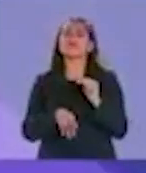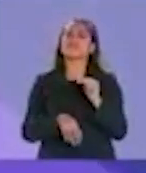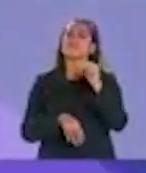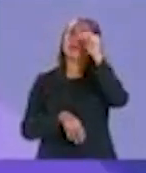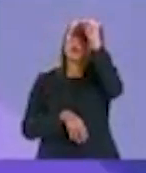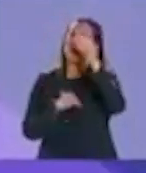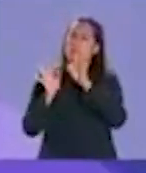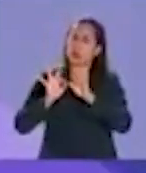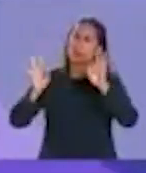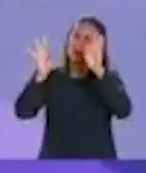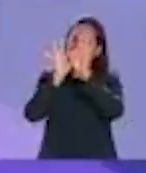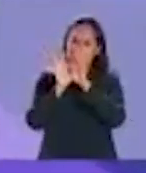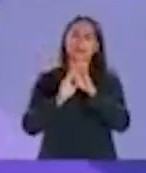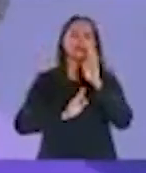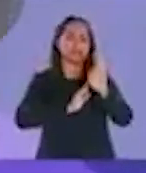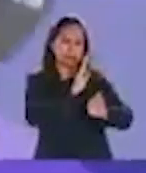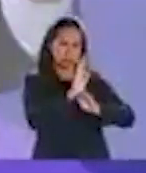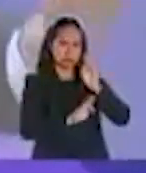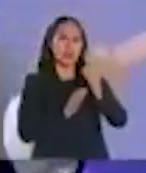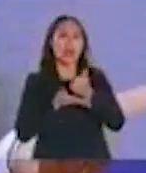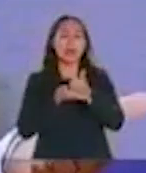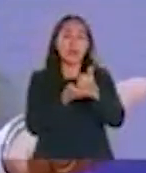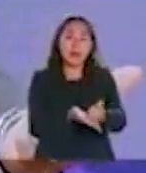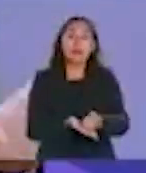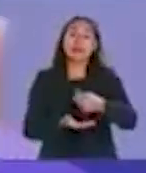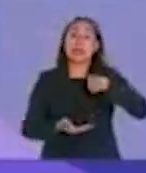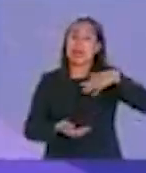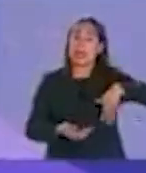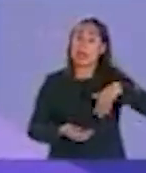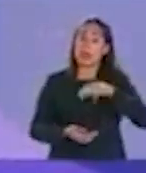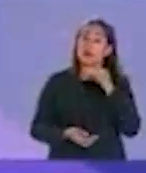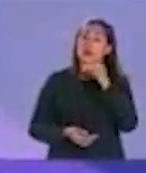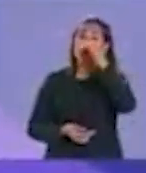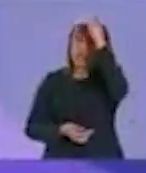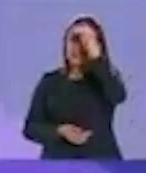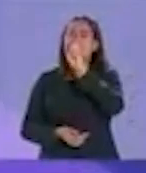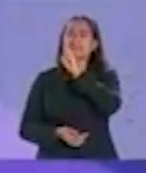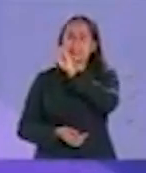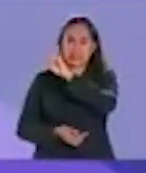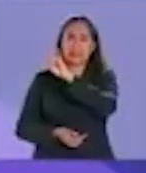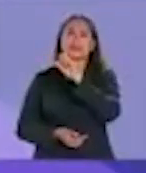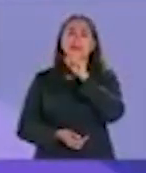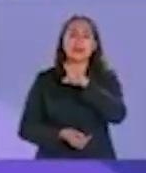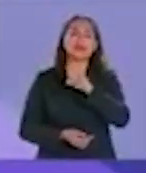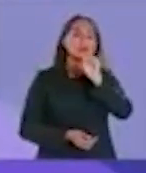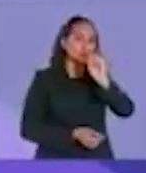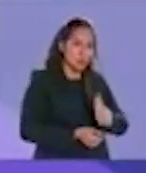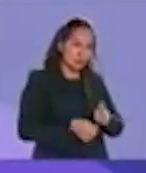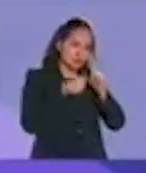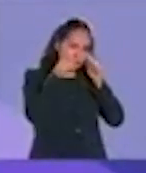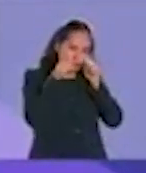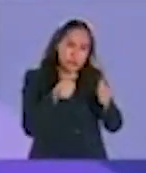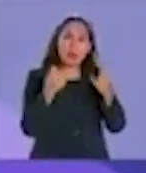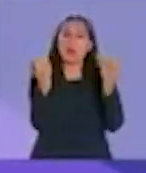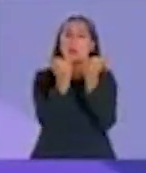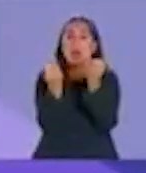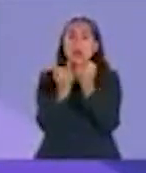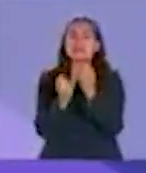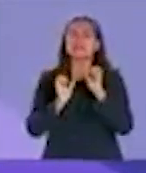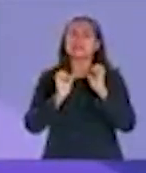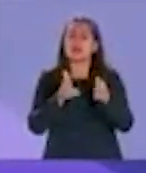en una explicación que tenemos que tener la vista hacia el sur si convertimos a chiapas en el california que necesita méxico